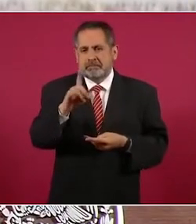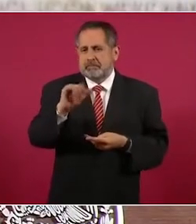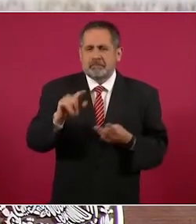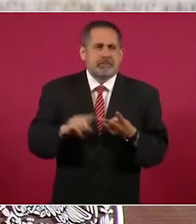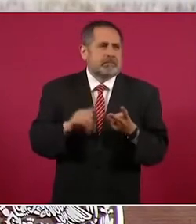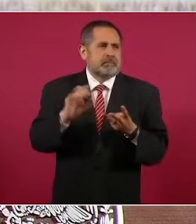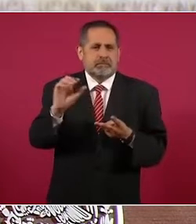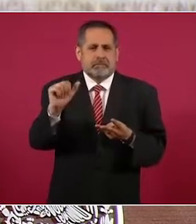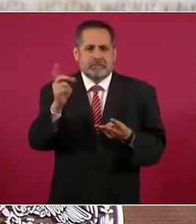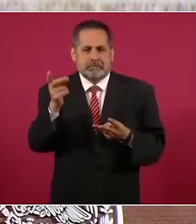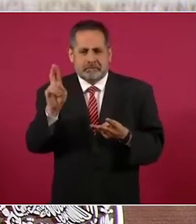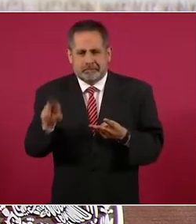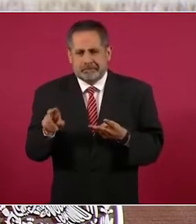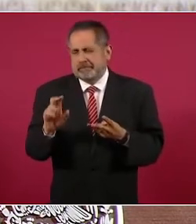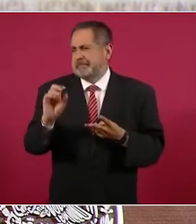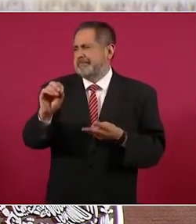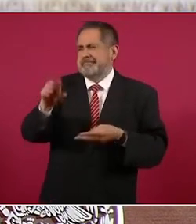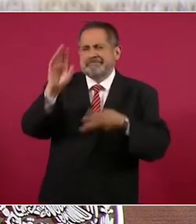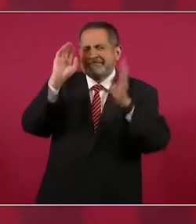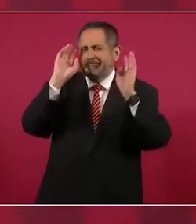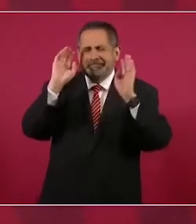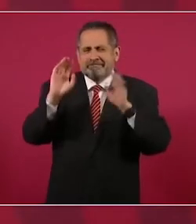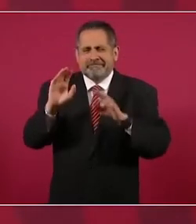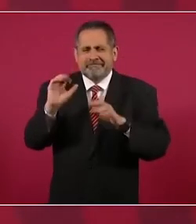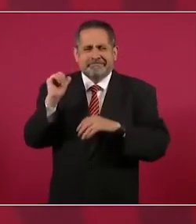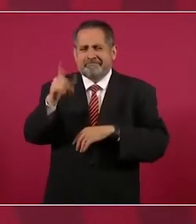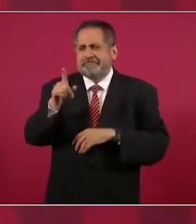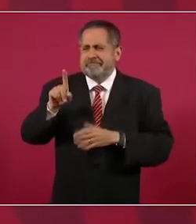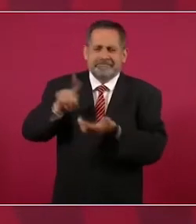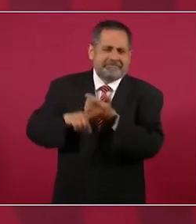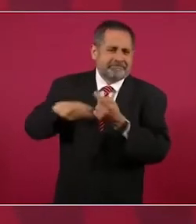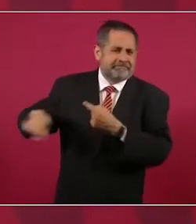Adán o cualquier otro